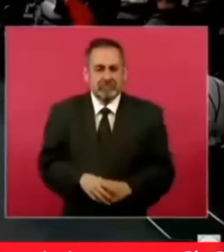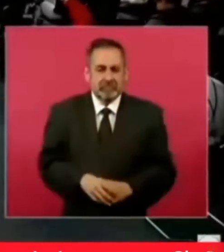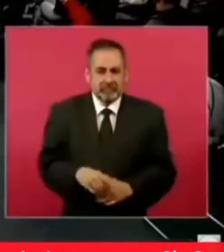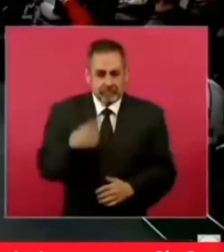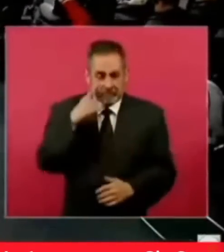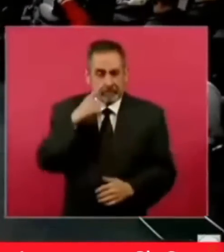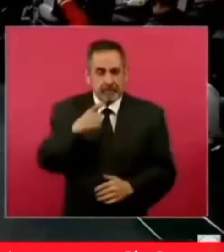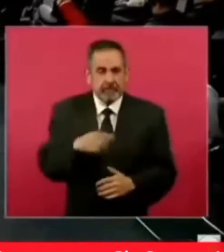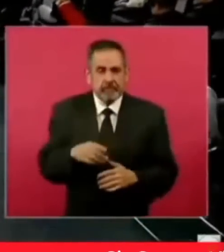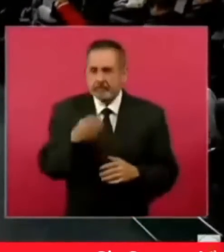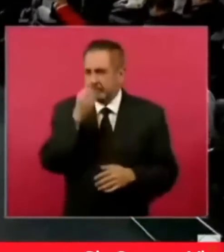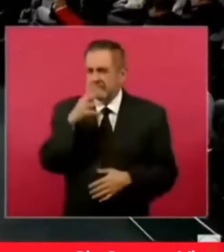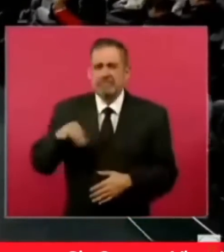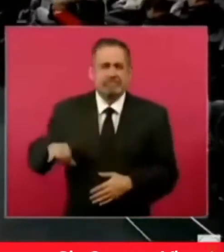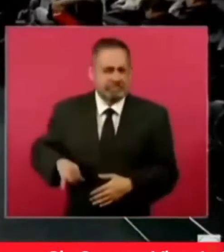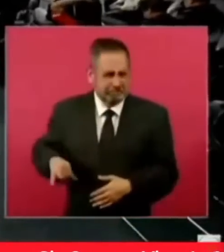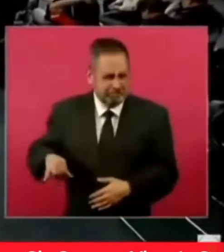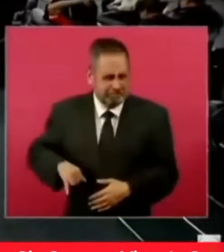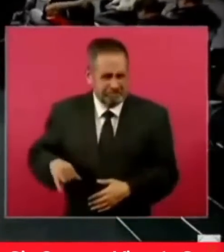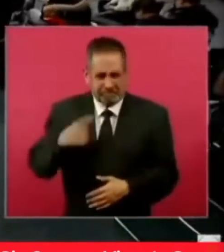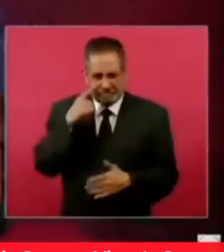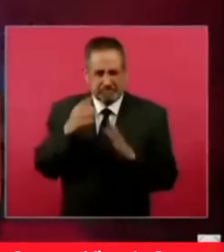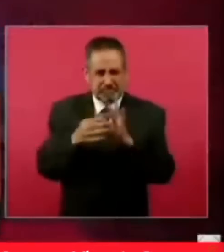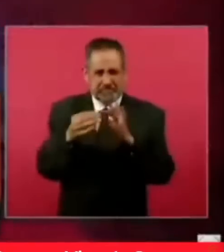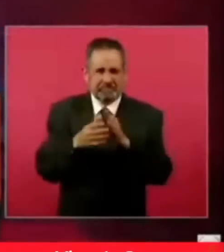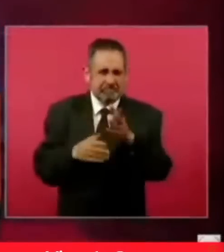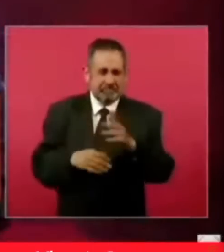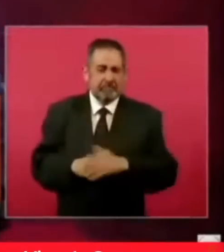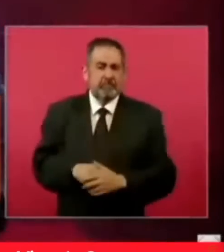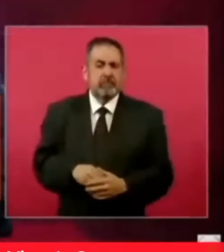Sí, porque es interesantísima.